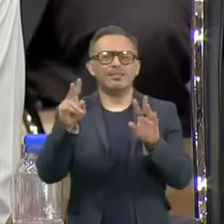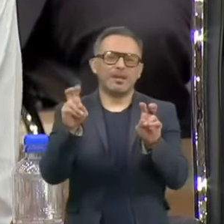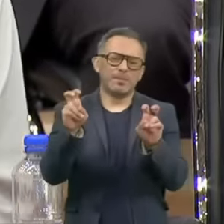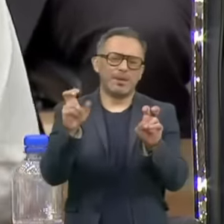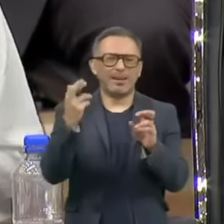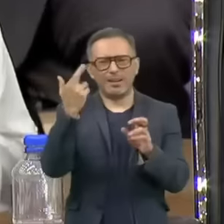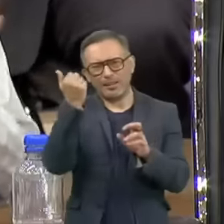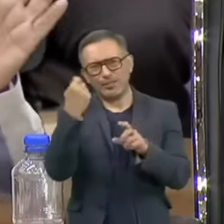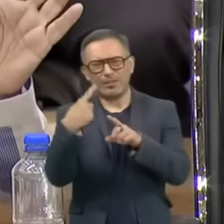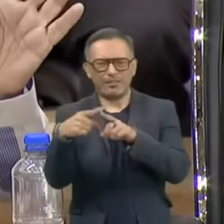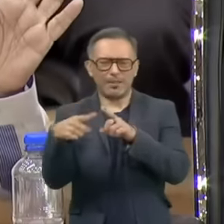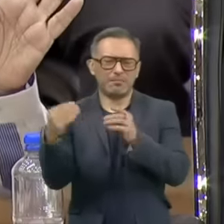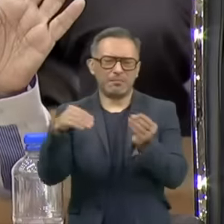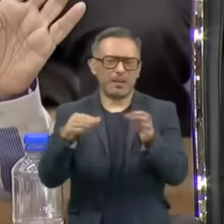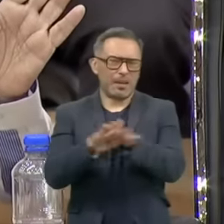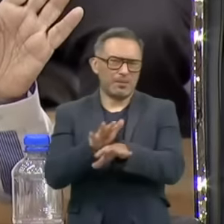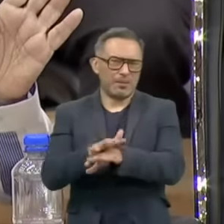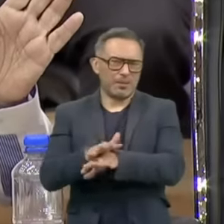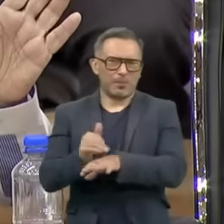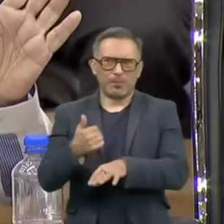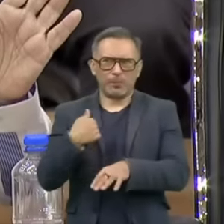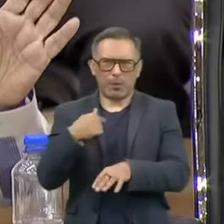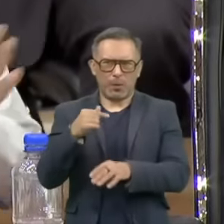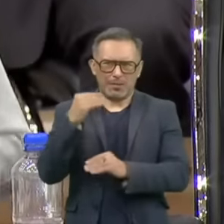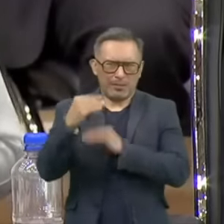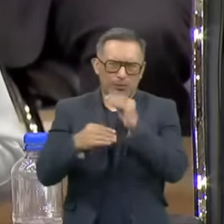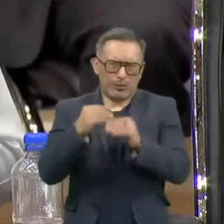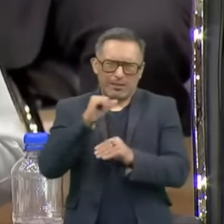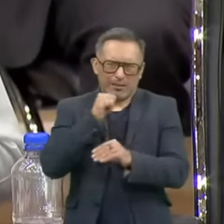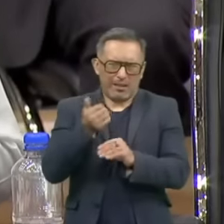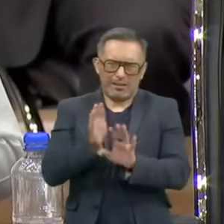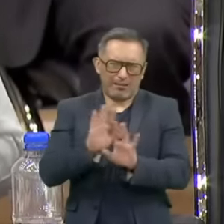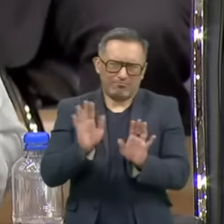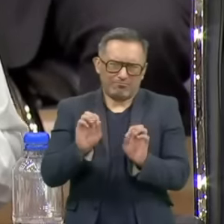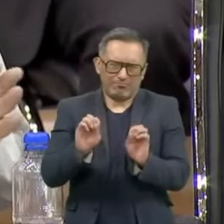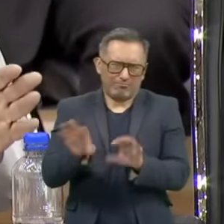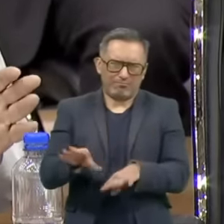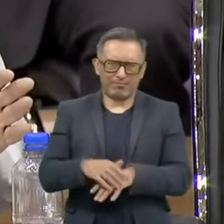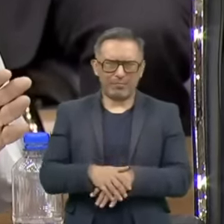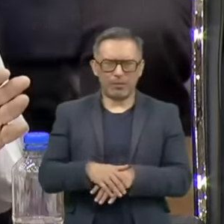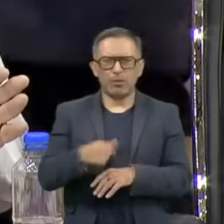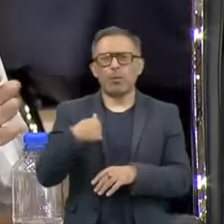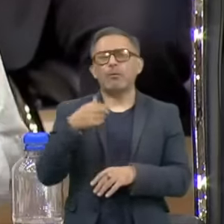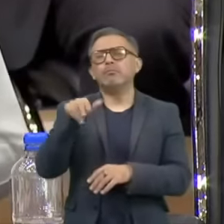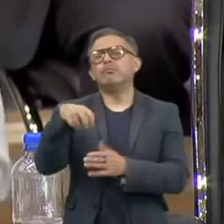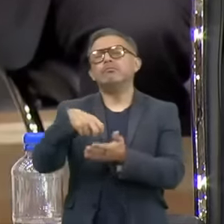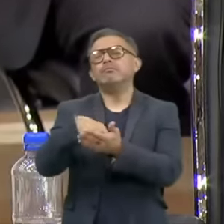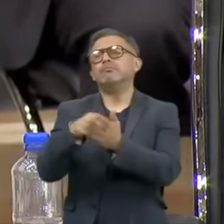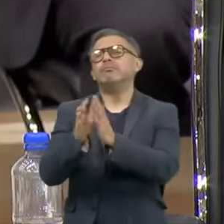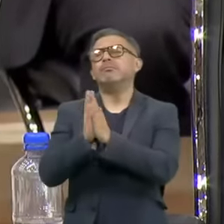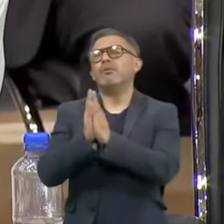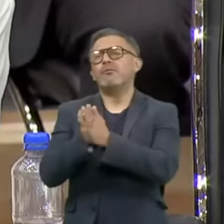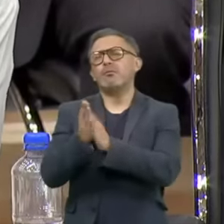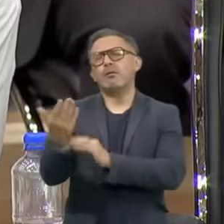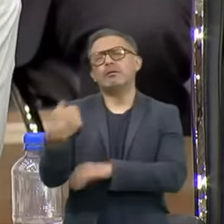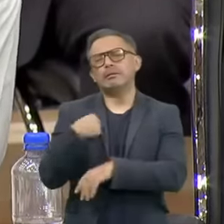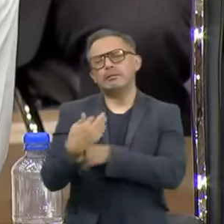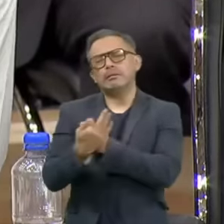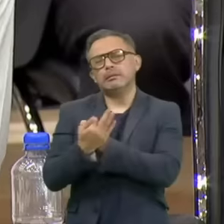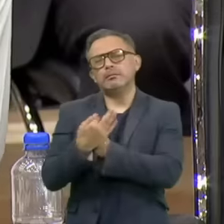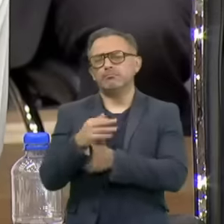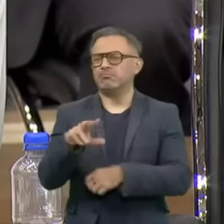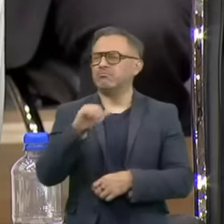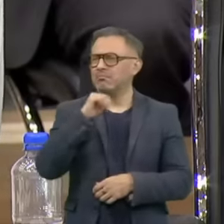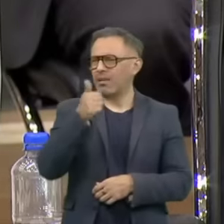adicionales. No estamos discutiendo nada, no estamos pidiendo ningún favor, no estamos pidiendo